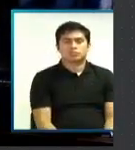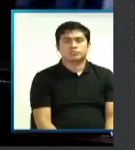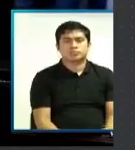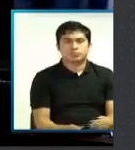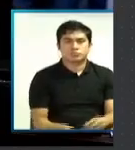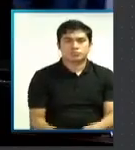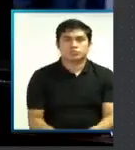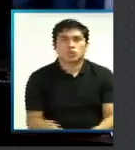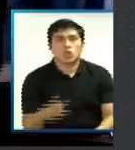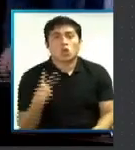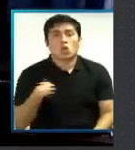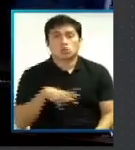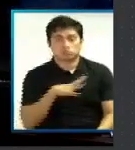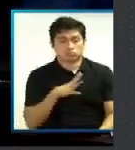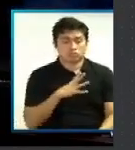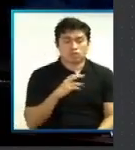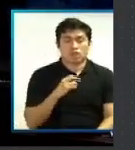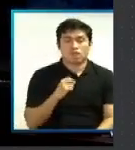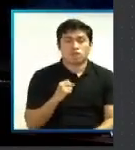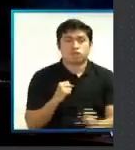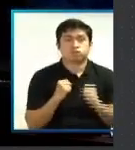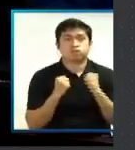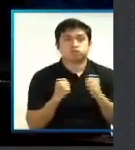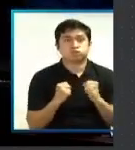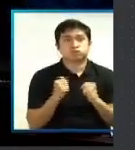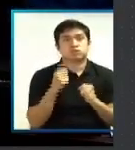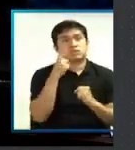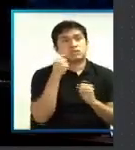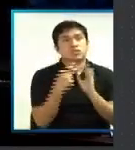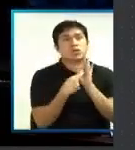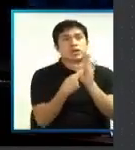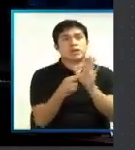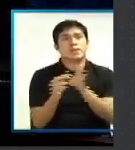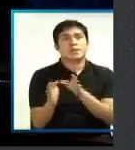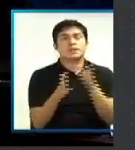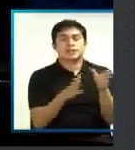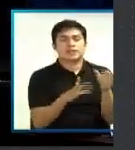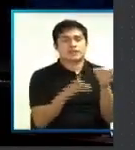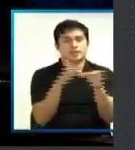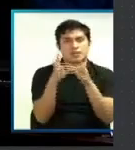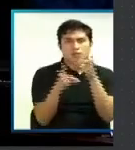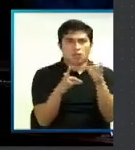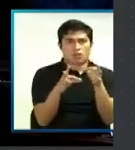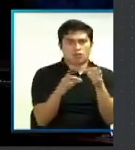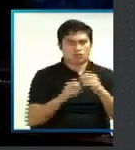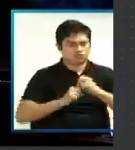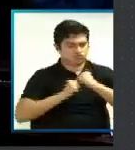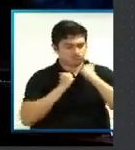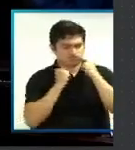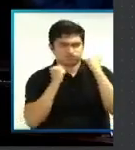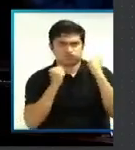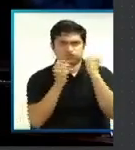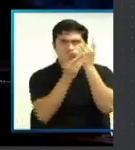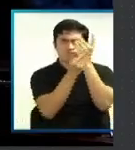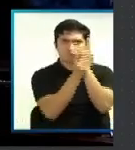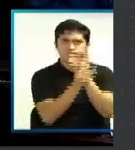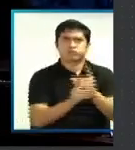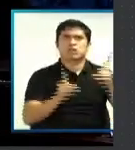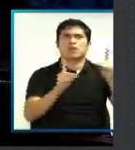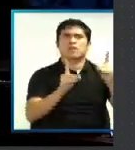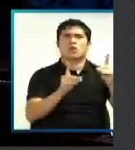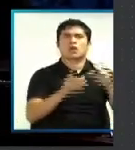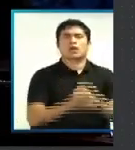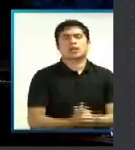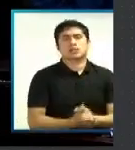iniciativa de la 6076. Ahora vamos a intentar entrevistar a uno de los representantes de los